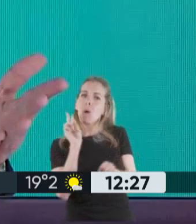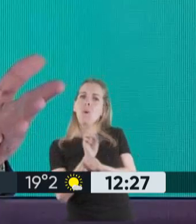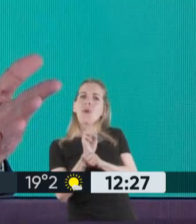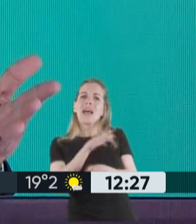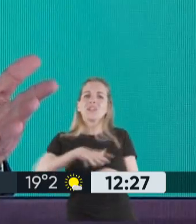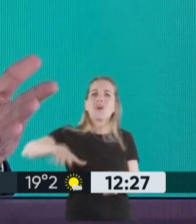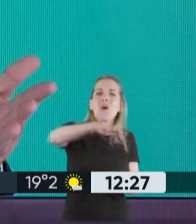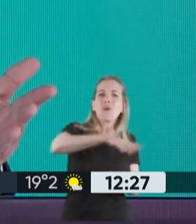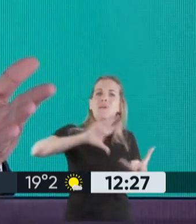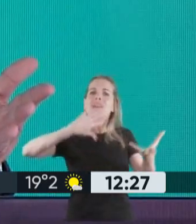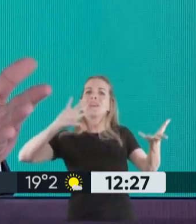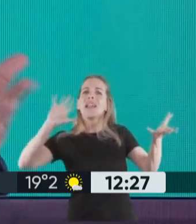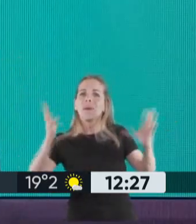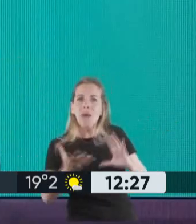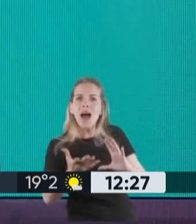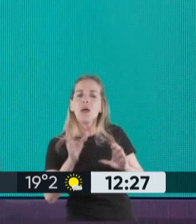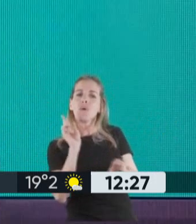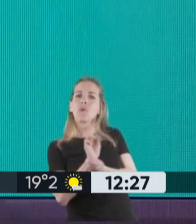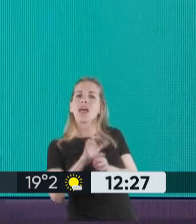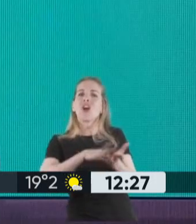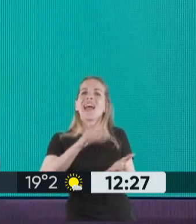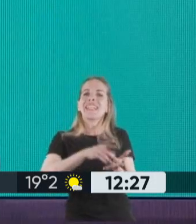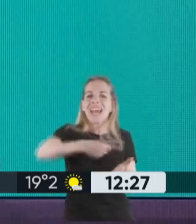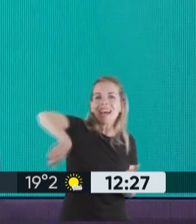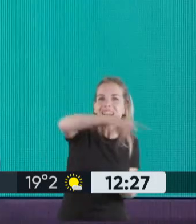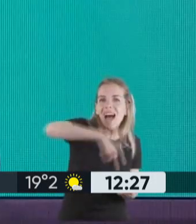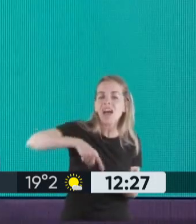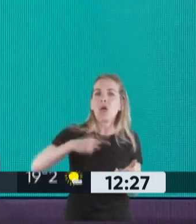ambiente, sin destruir el piso que pisamos.